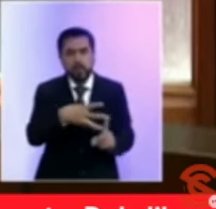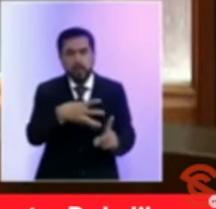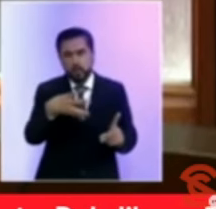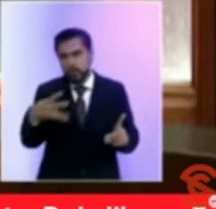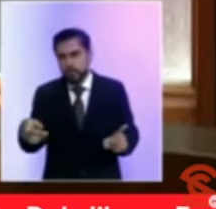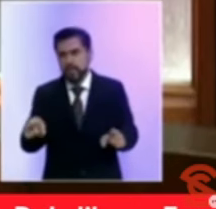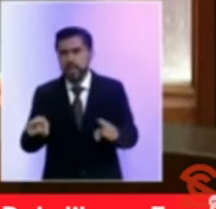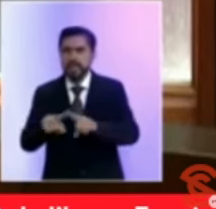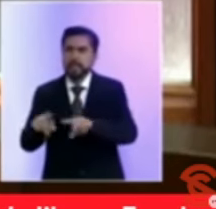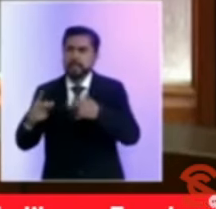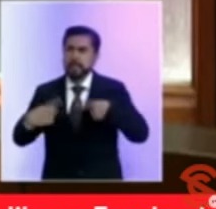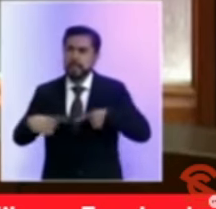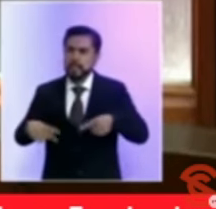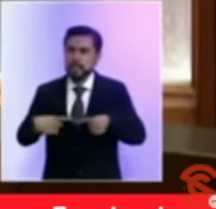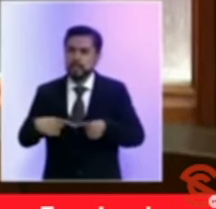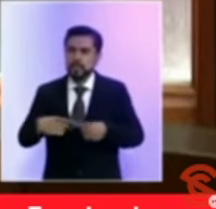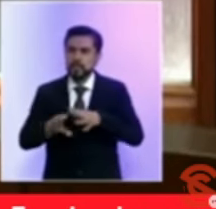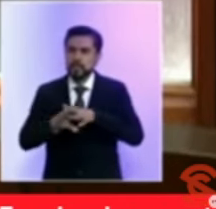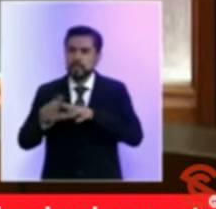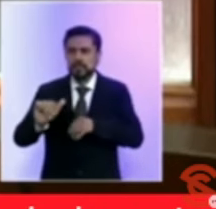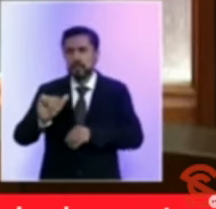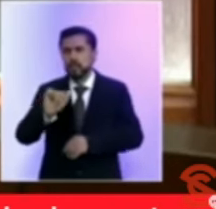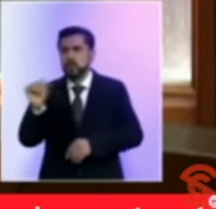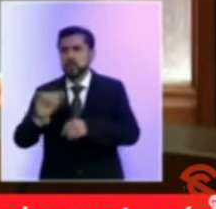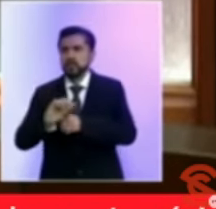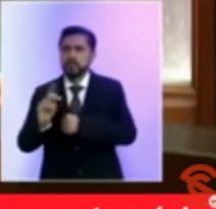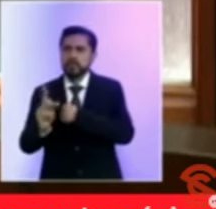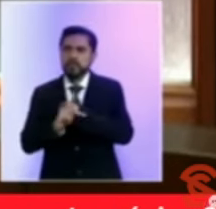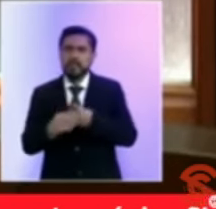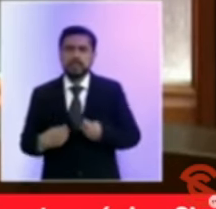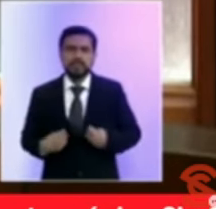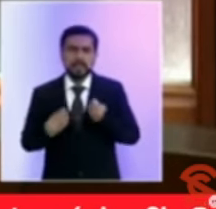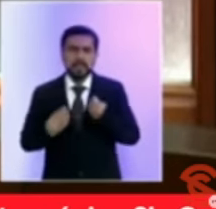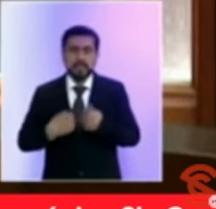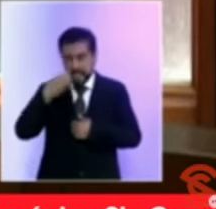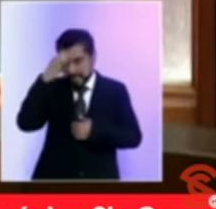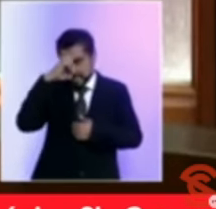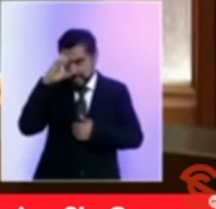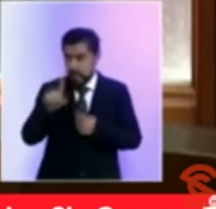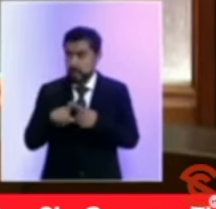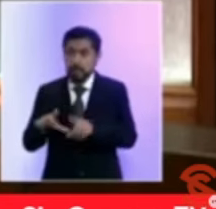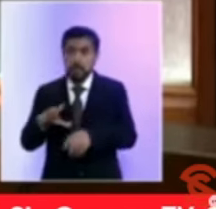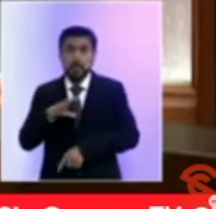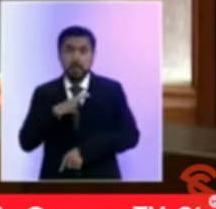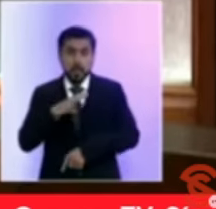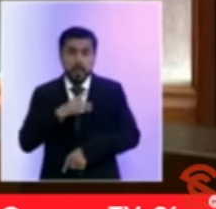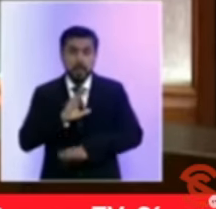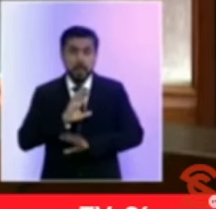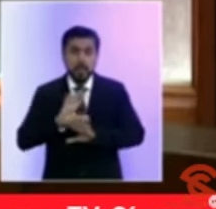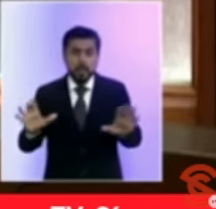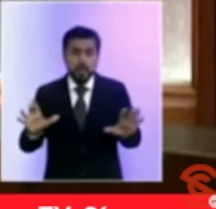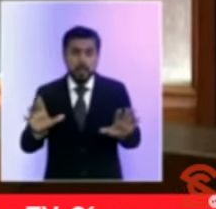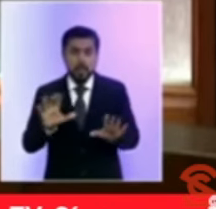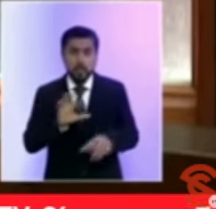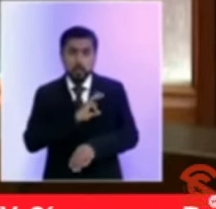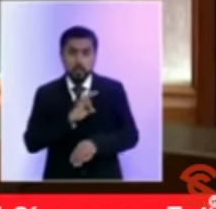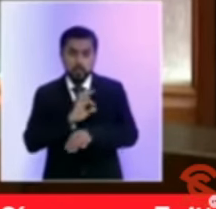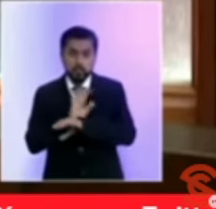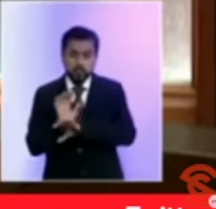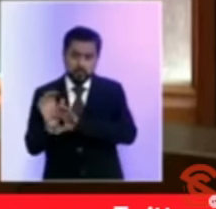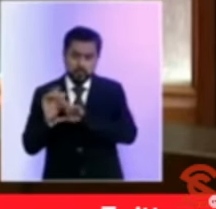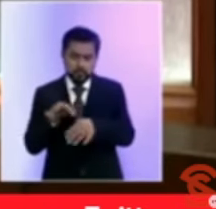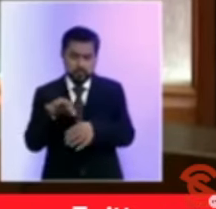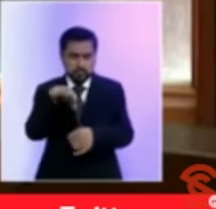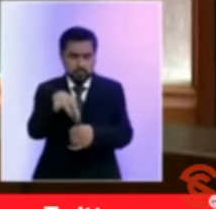el extranjero todas y todos mexicanos concedieron el poder público al proyecto de nación